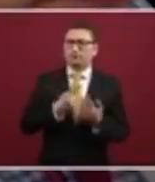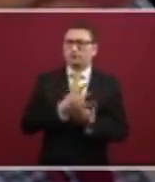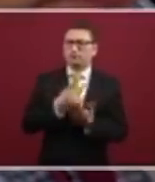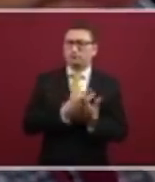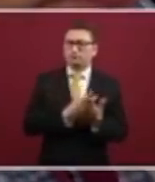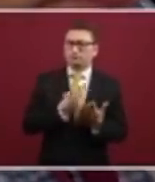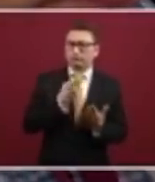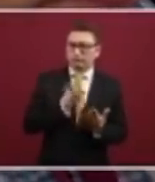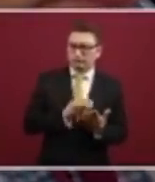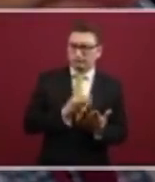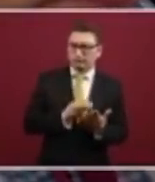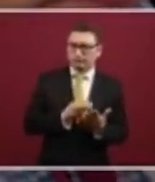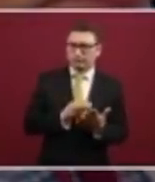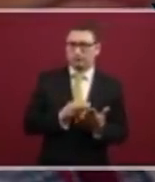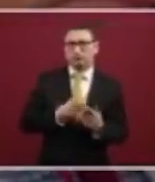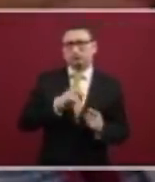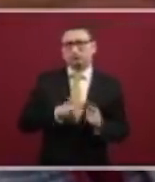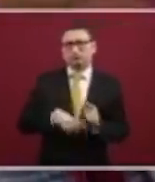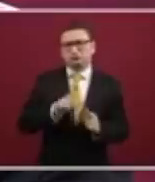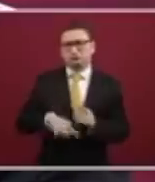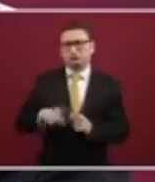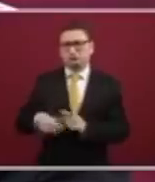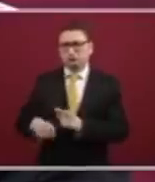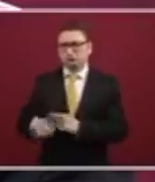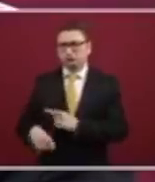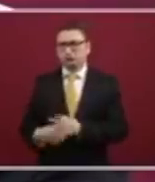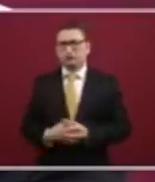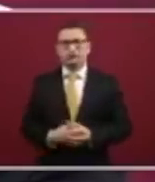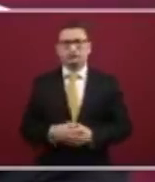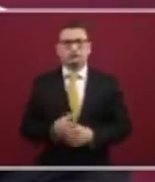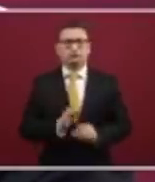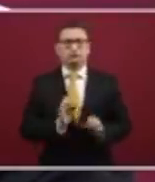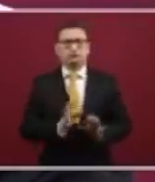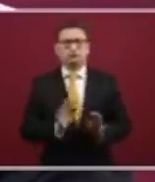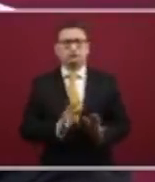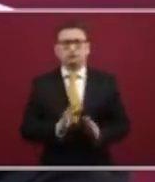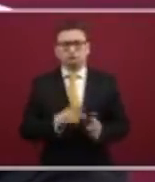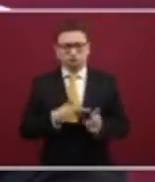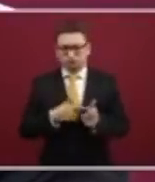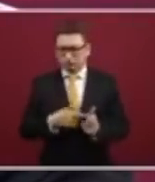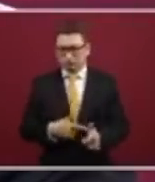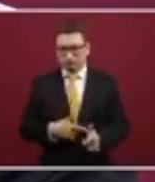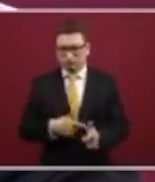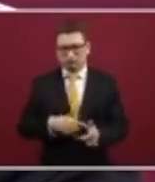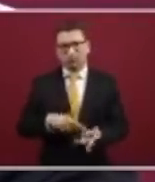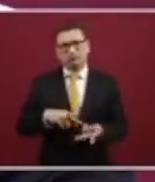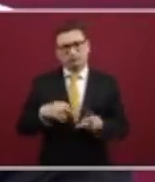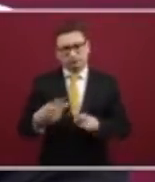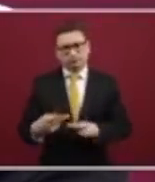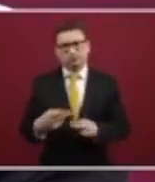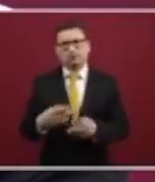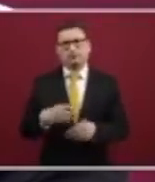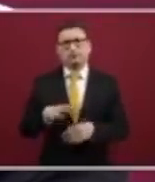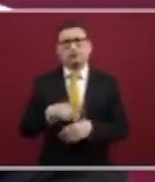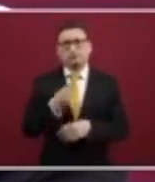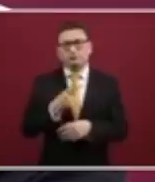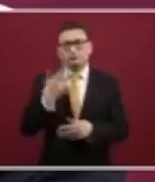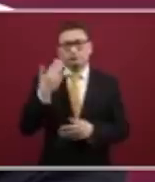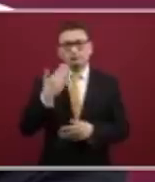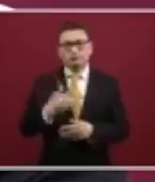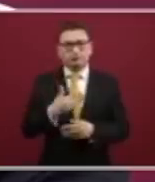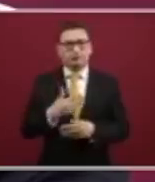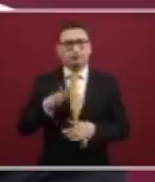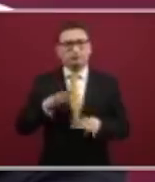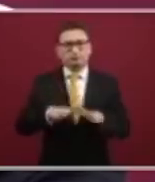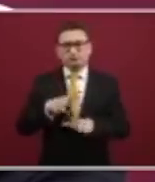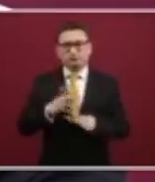han retirado? Ninguno, al contrario, eso era gasto y